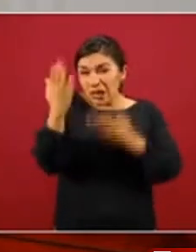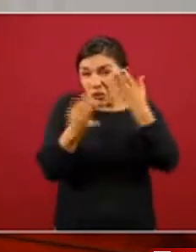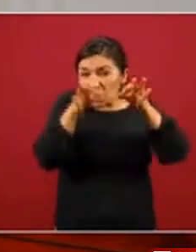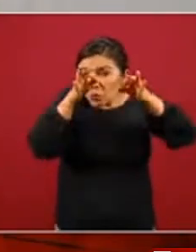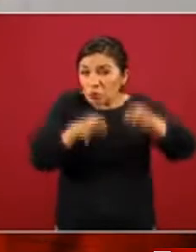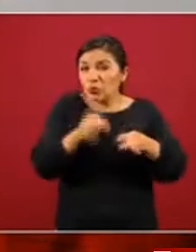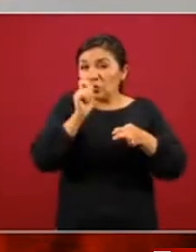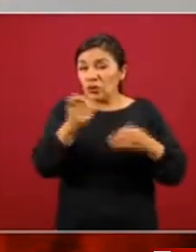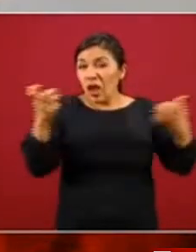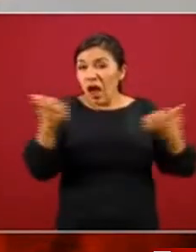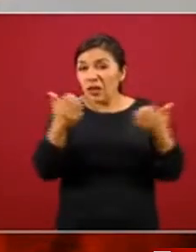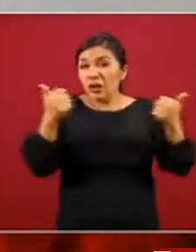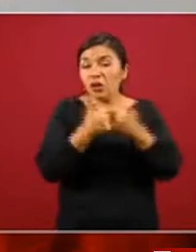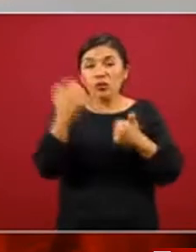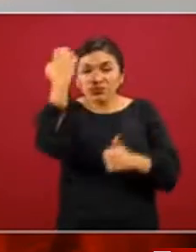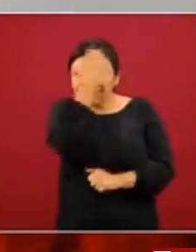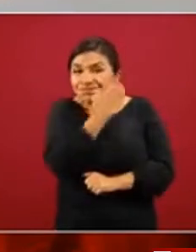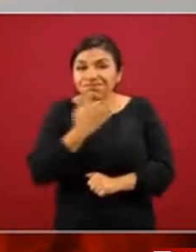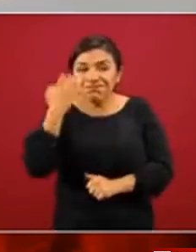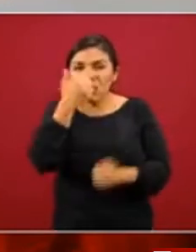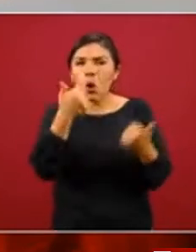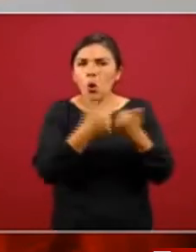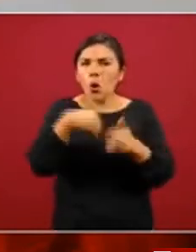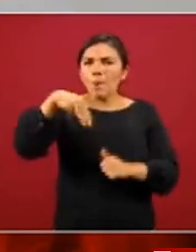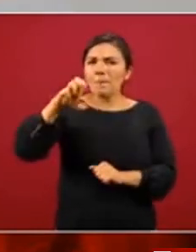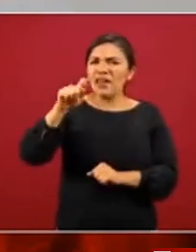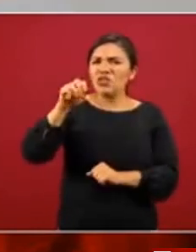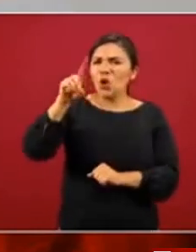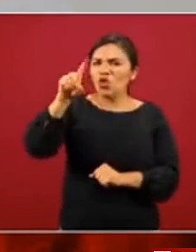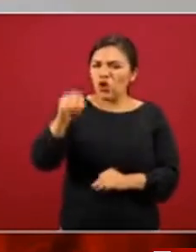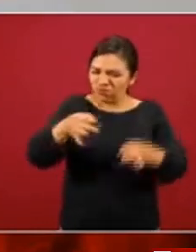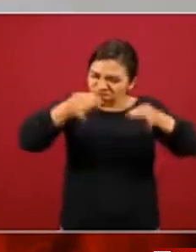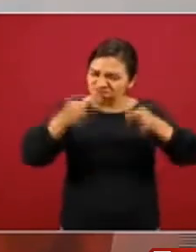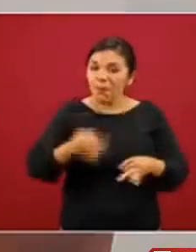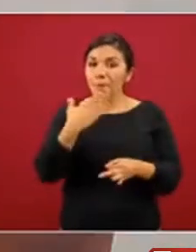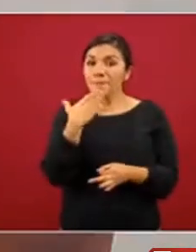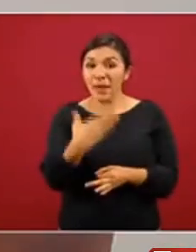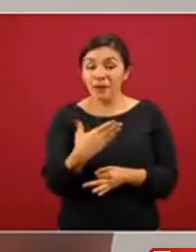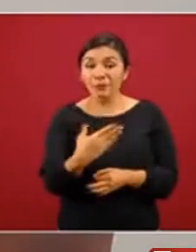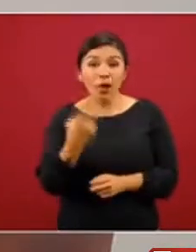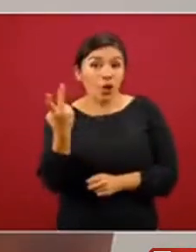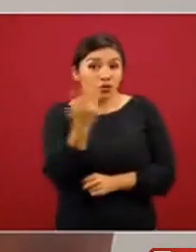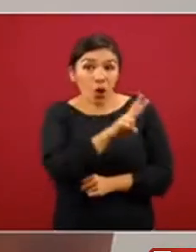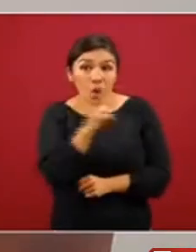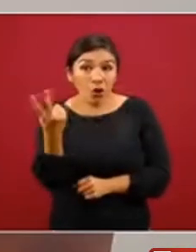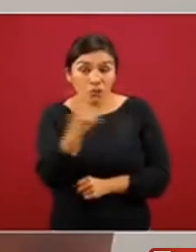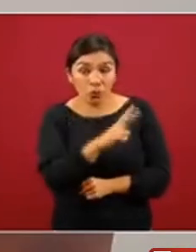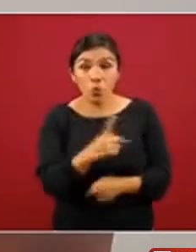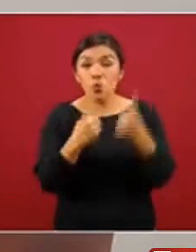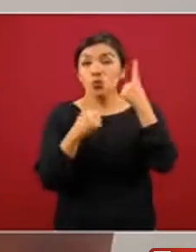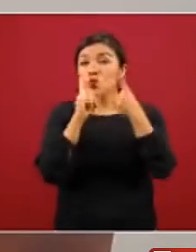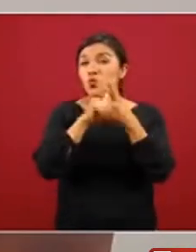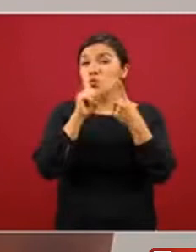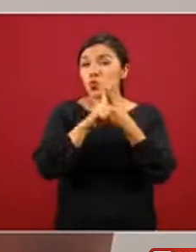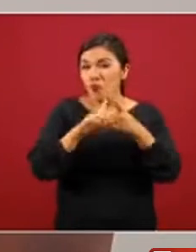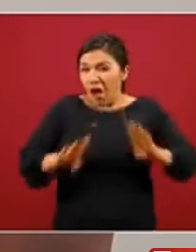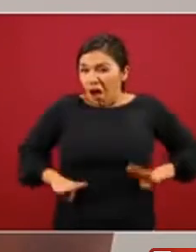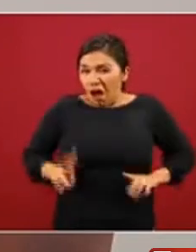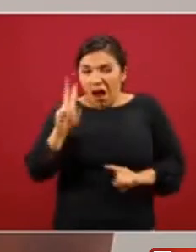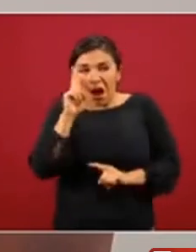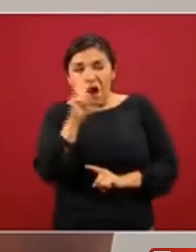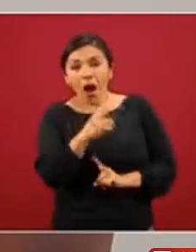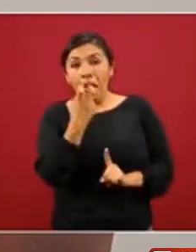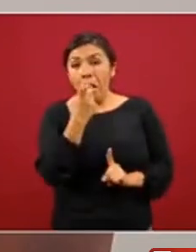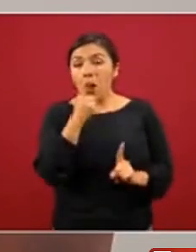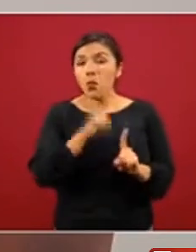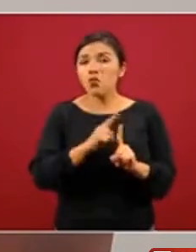se realizó de una manera metodológicamente correcta. Pero de estos 2 estudios, en uno en particular,